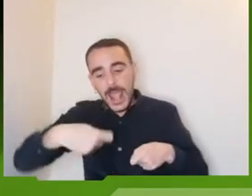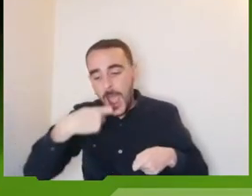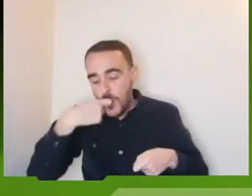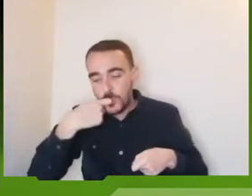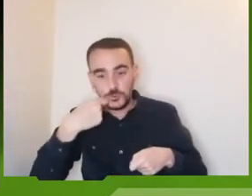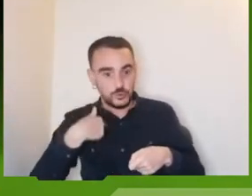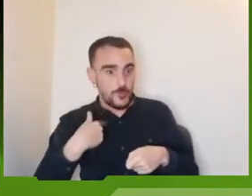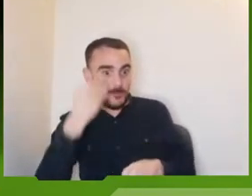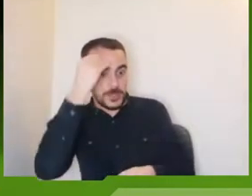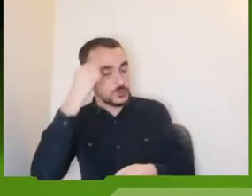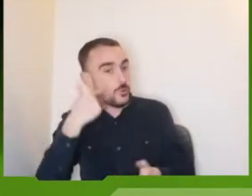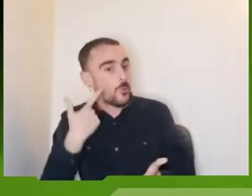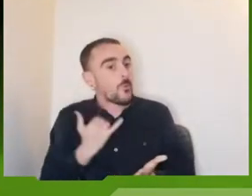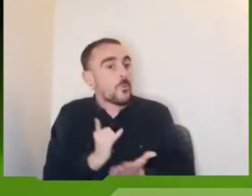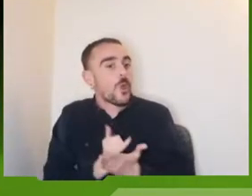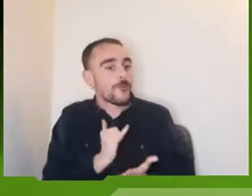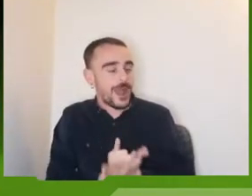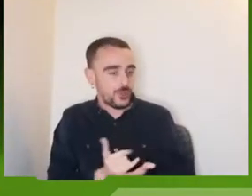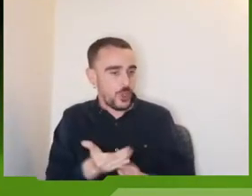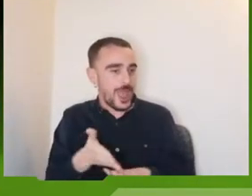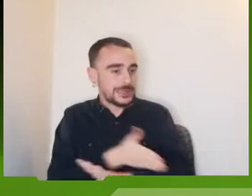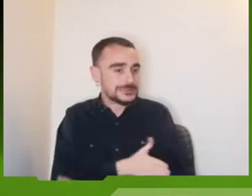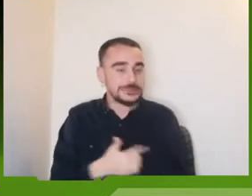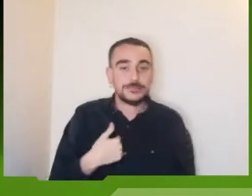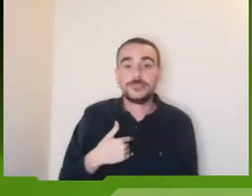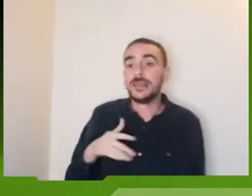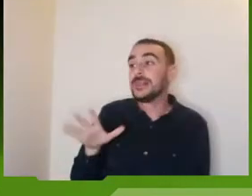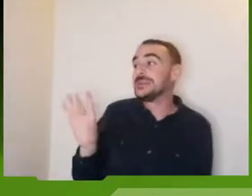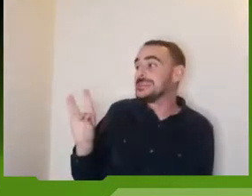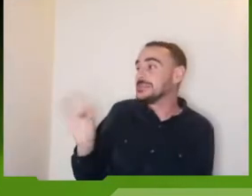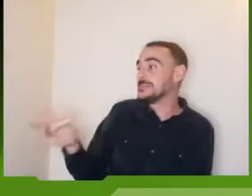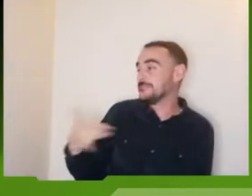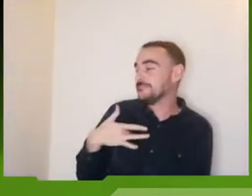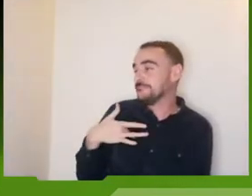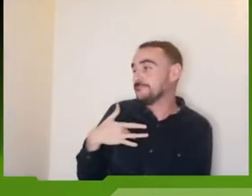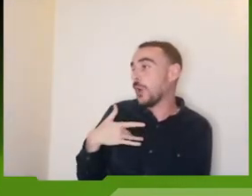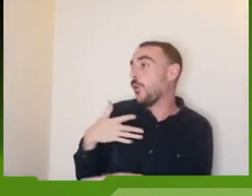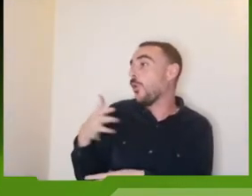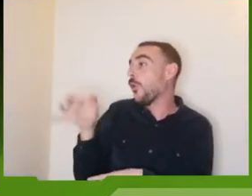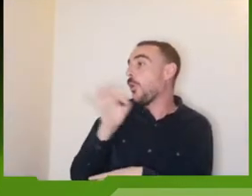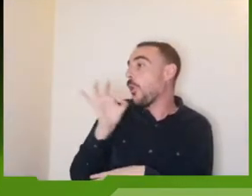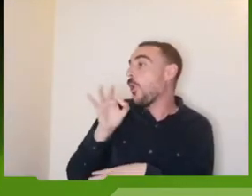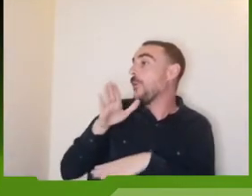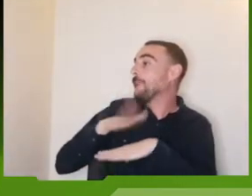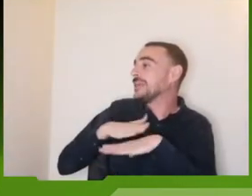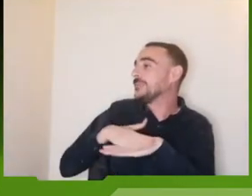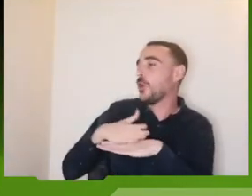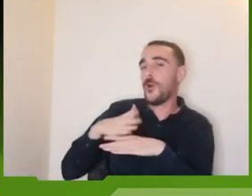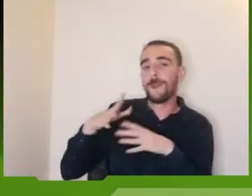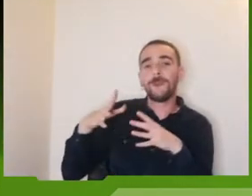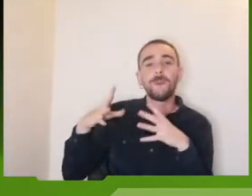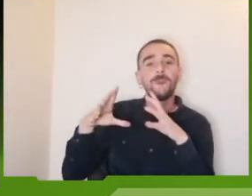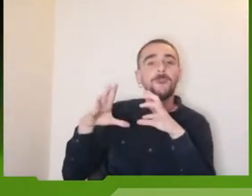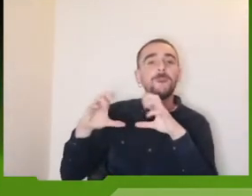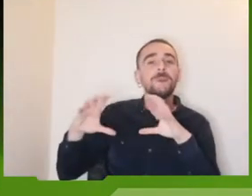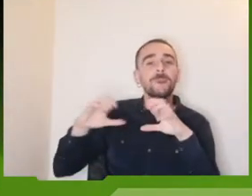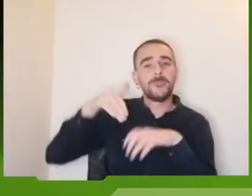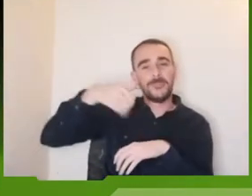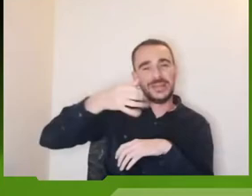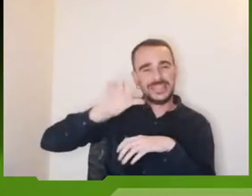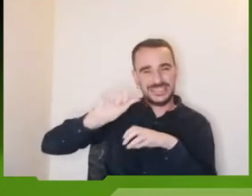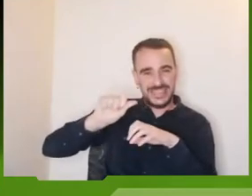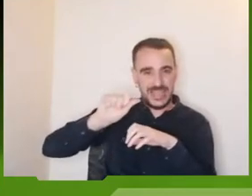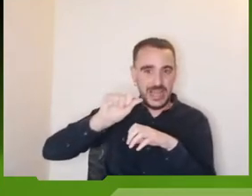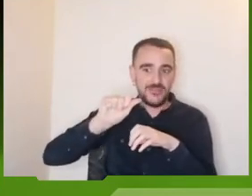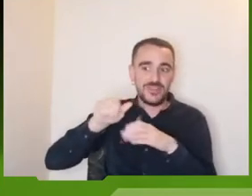no, pero la masa sí antes de darle la forma. Mira, no sé, no lo he hecho. Es que creo que debe ser porque